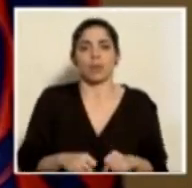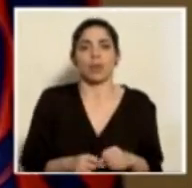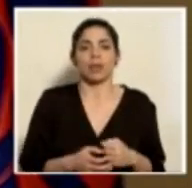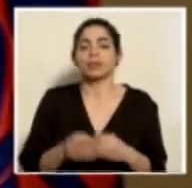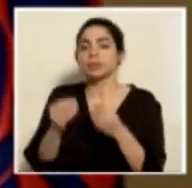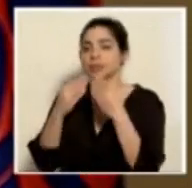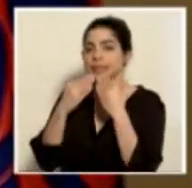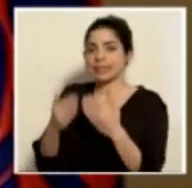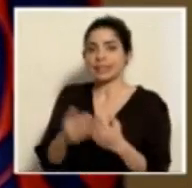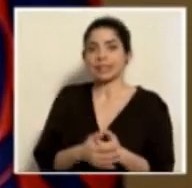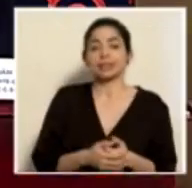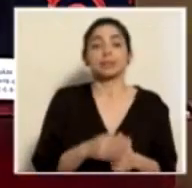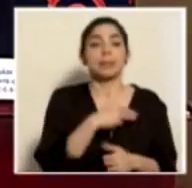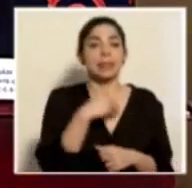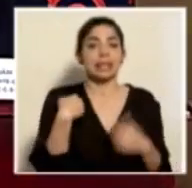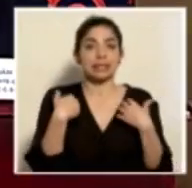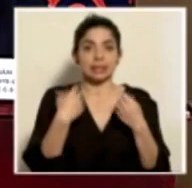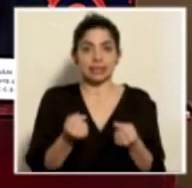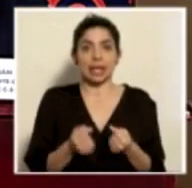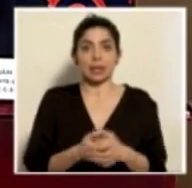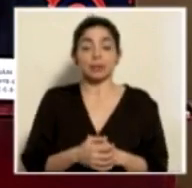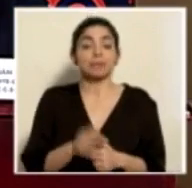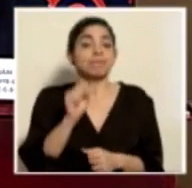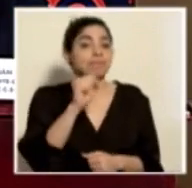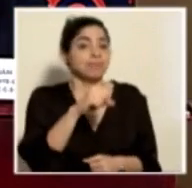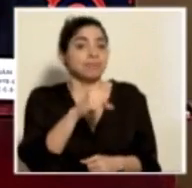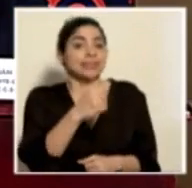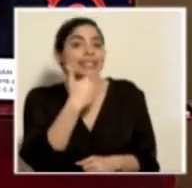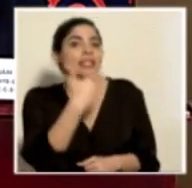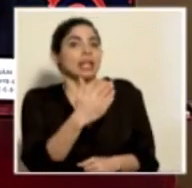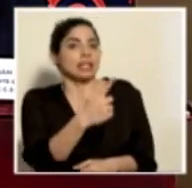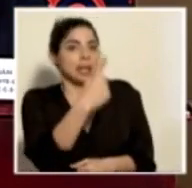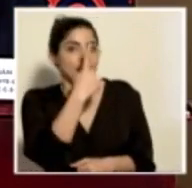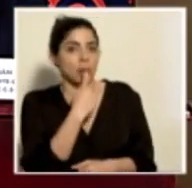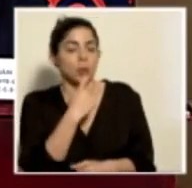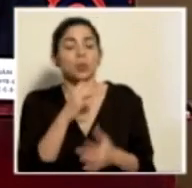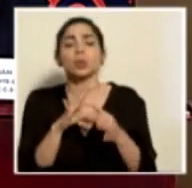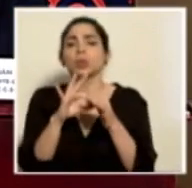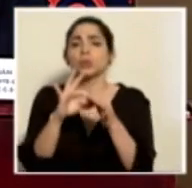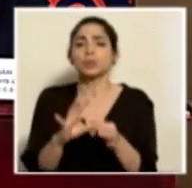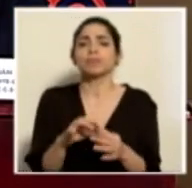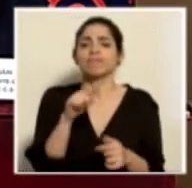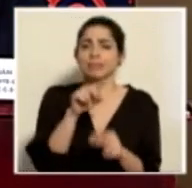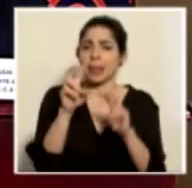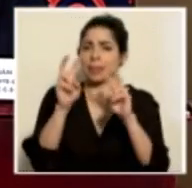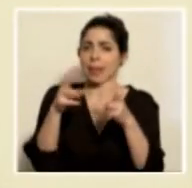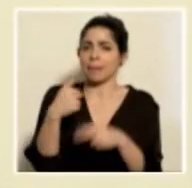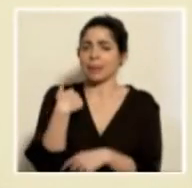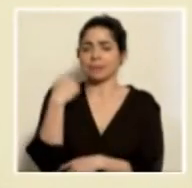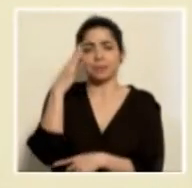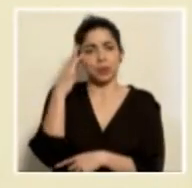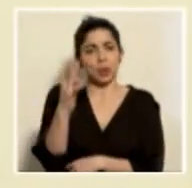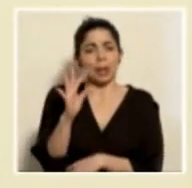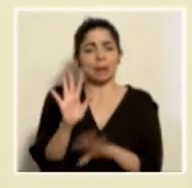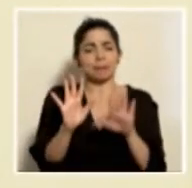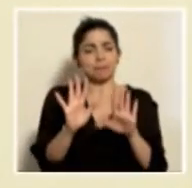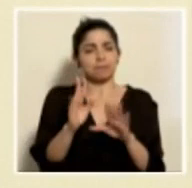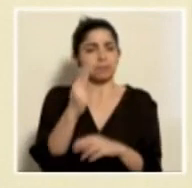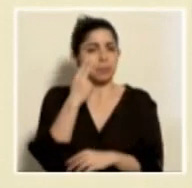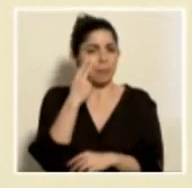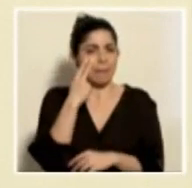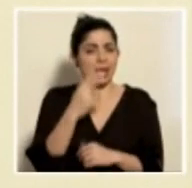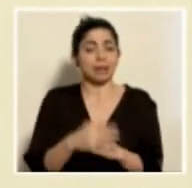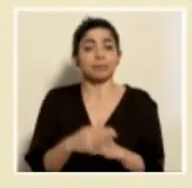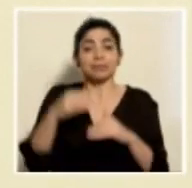gracias. Ministro de Salud. Sí, gracias también por la pregunta. Con respecto a eso, yo creo que, vamos a ver,